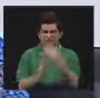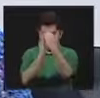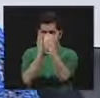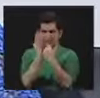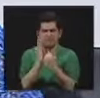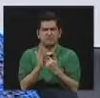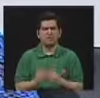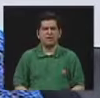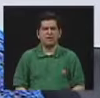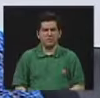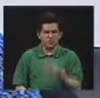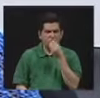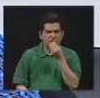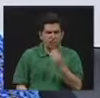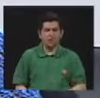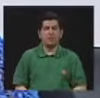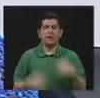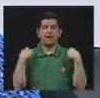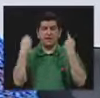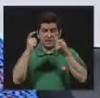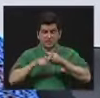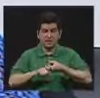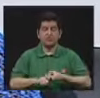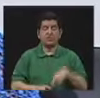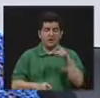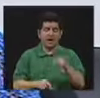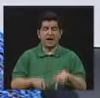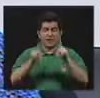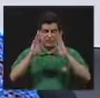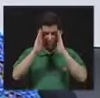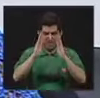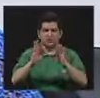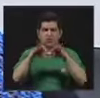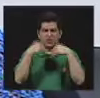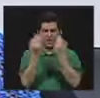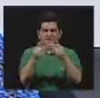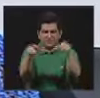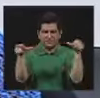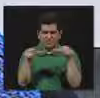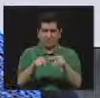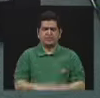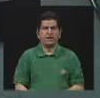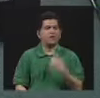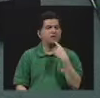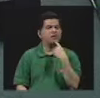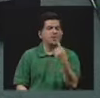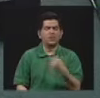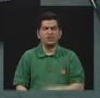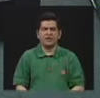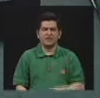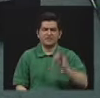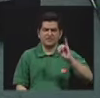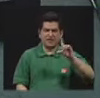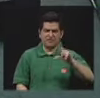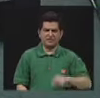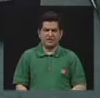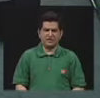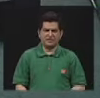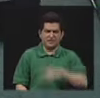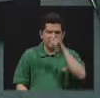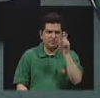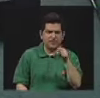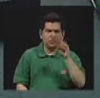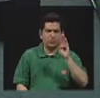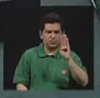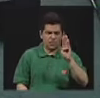el menú está en español, donde todavía la gente que te atiende es gente local, familias locales. Boris, y con eso que mencionaba Ivette, ¿verdad?,